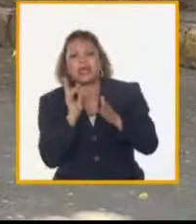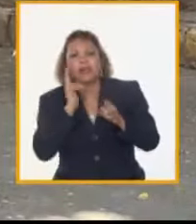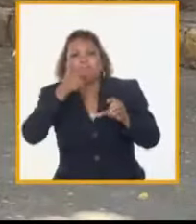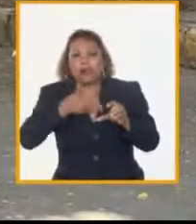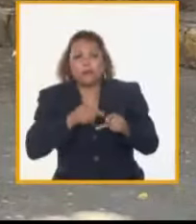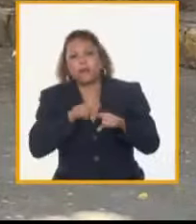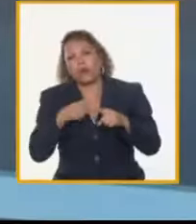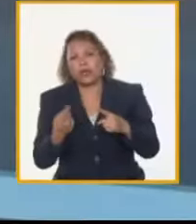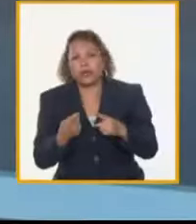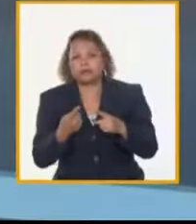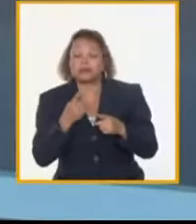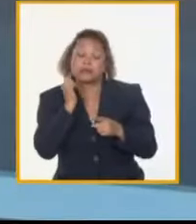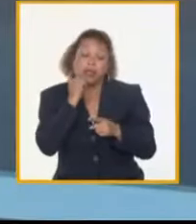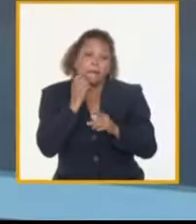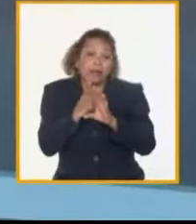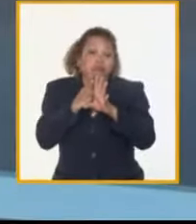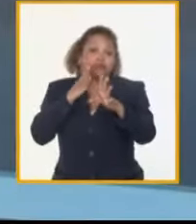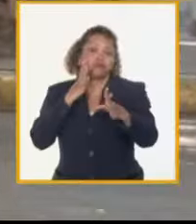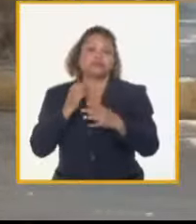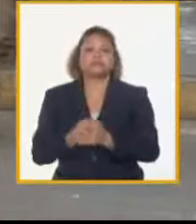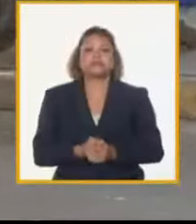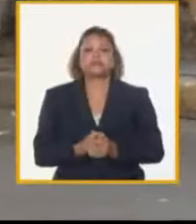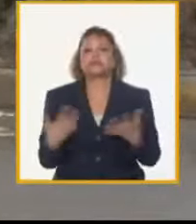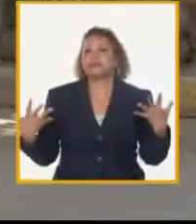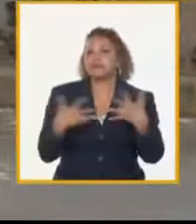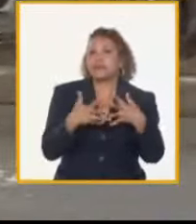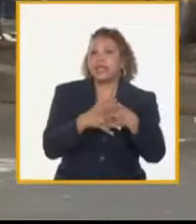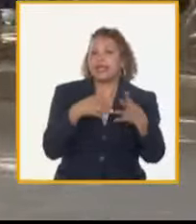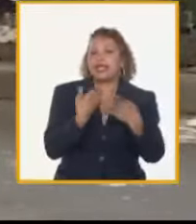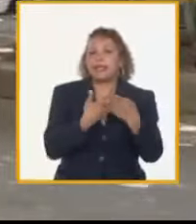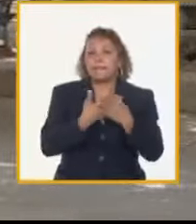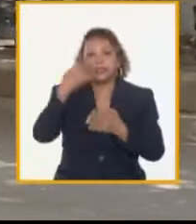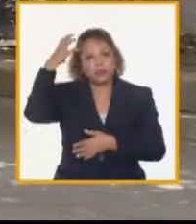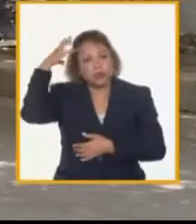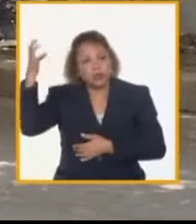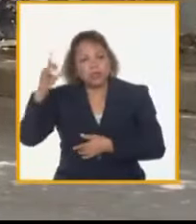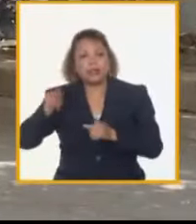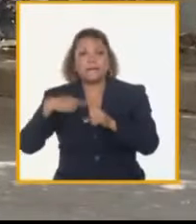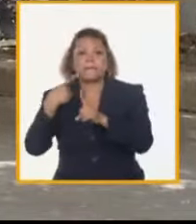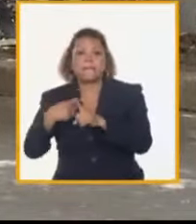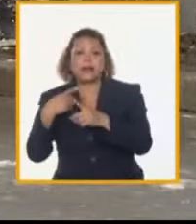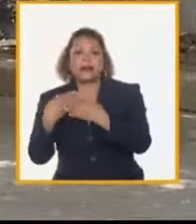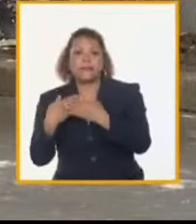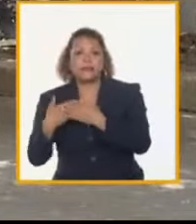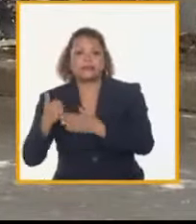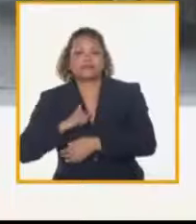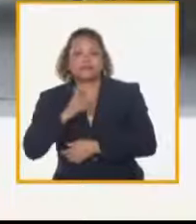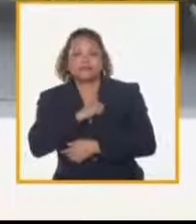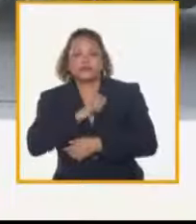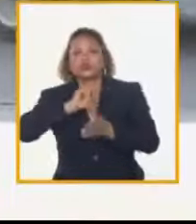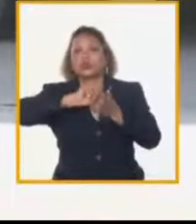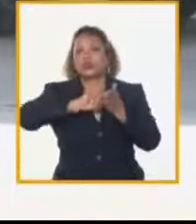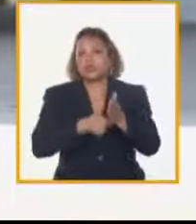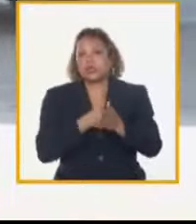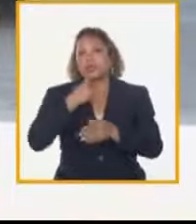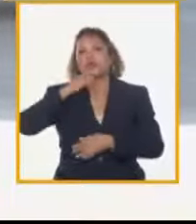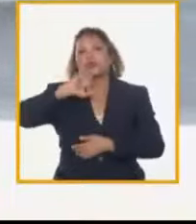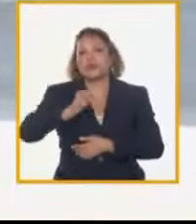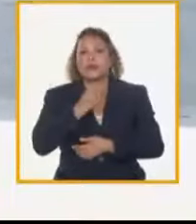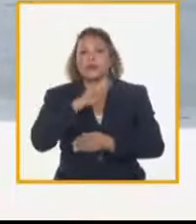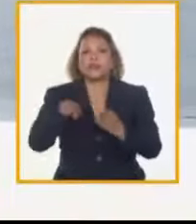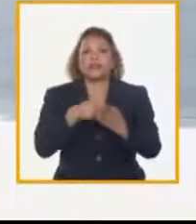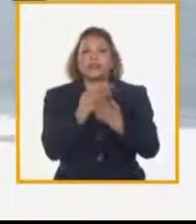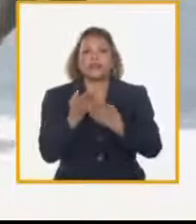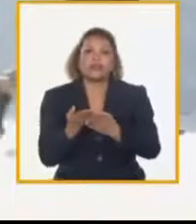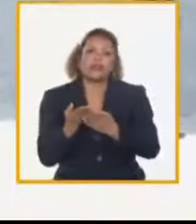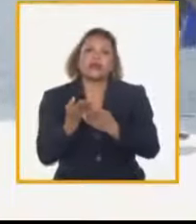una alianza entre la empresa estatal socialista y las formas no estatales de gestión, con un contrato que obliga a que durante el día